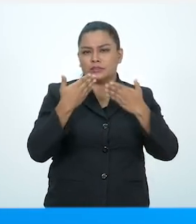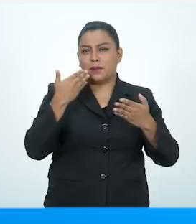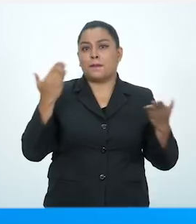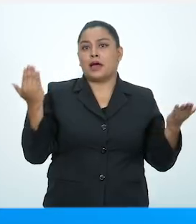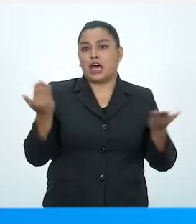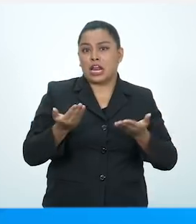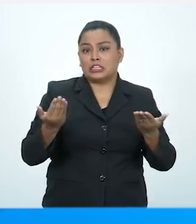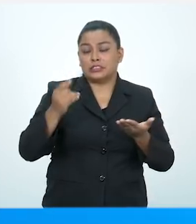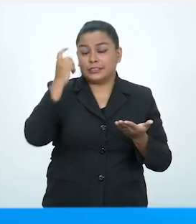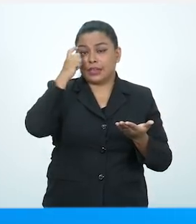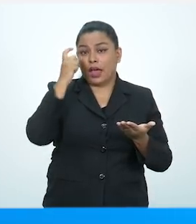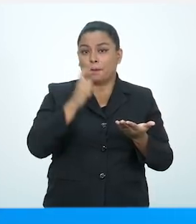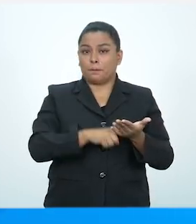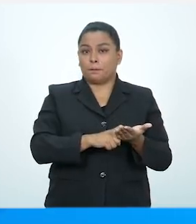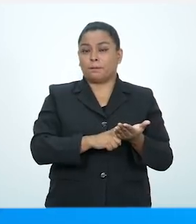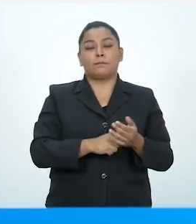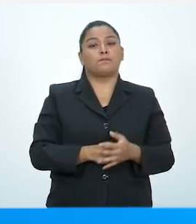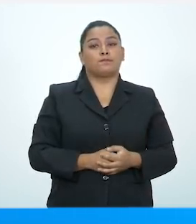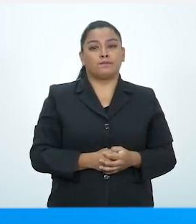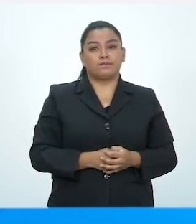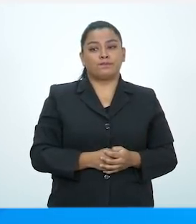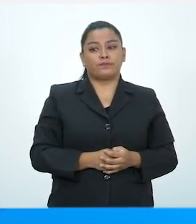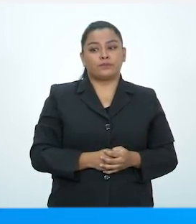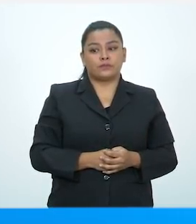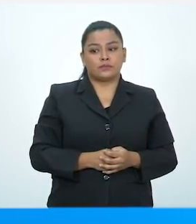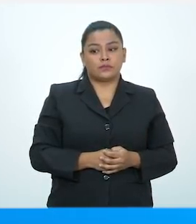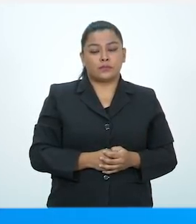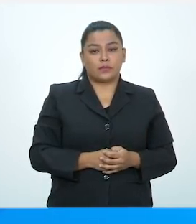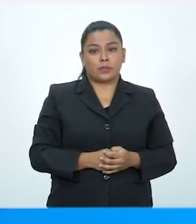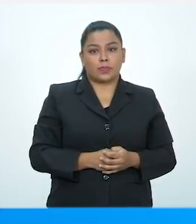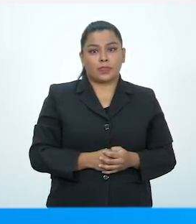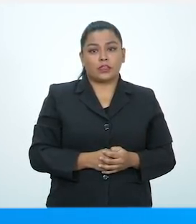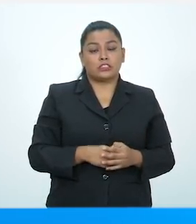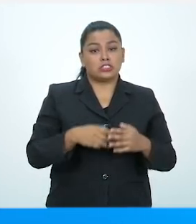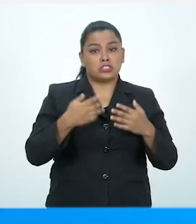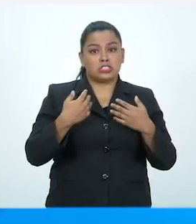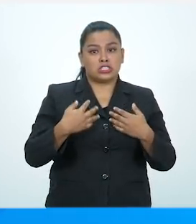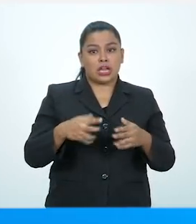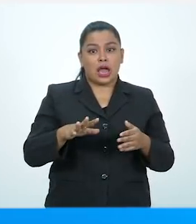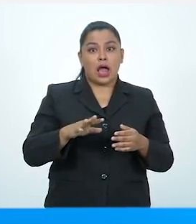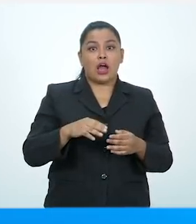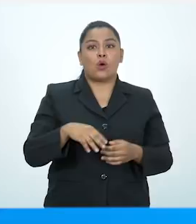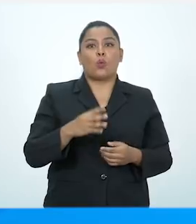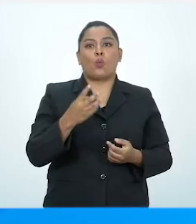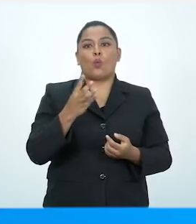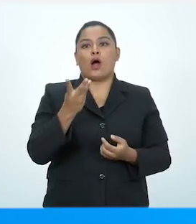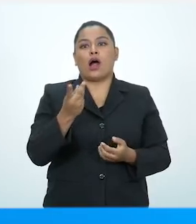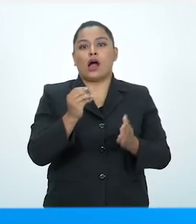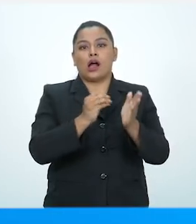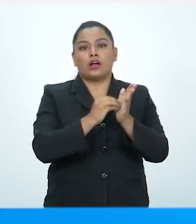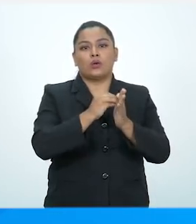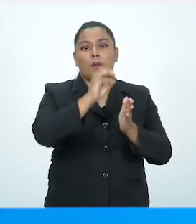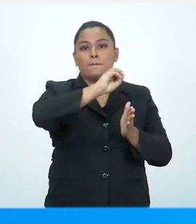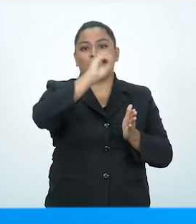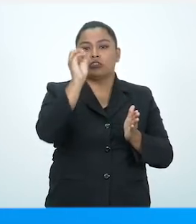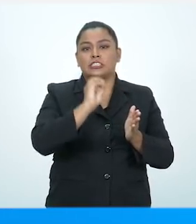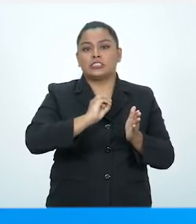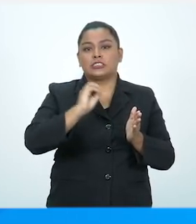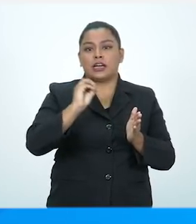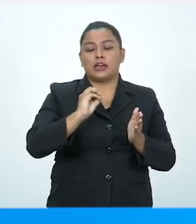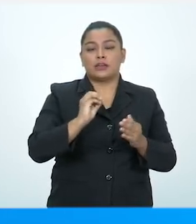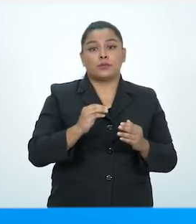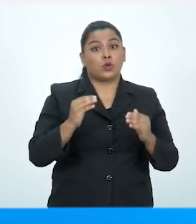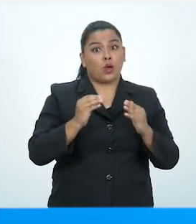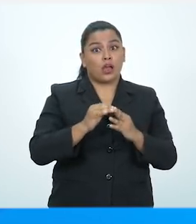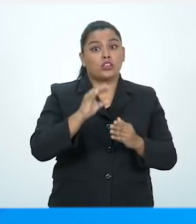la realización de la prueba, la sección y asignación de puntajes, el número de